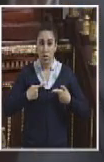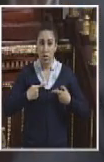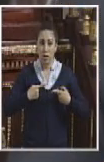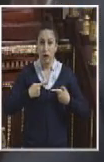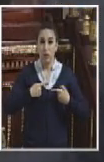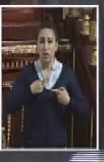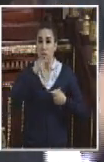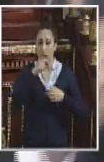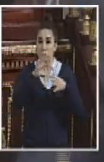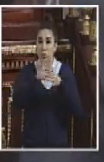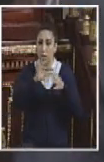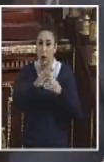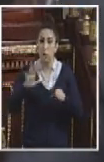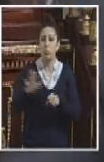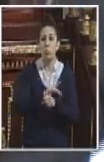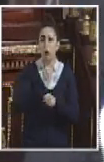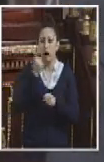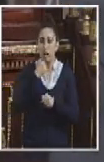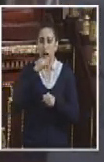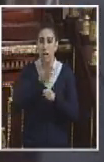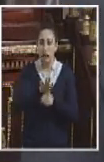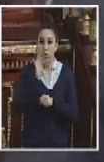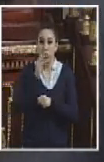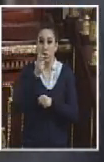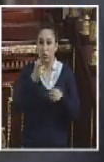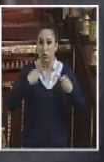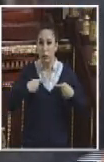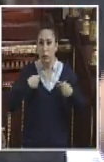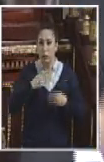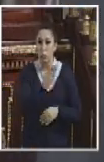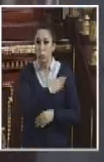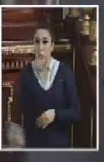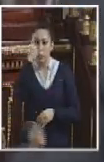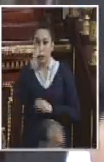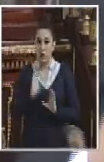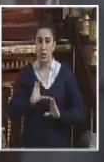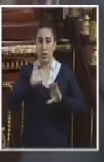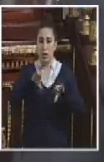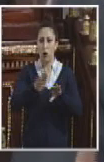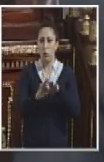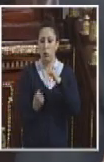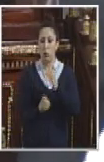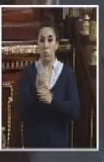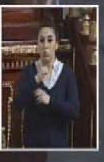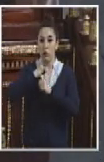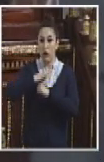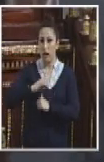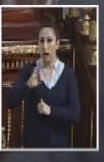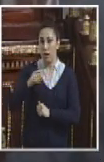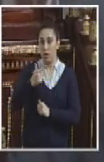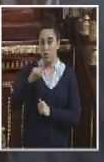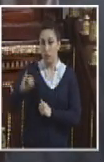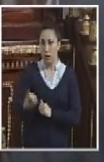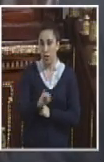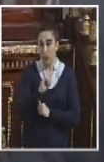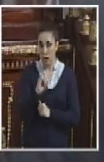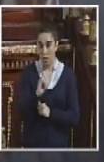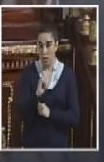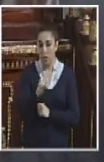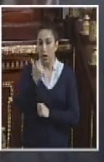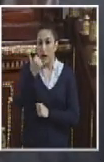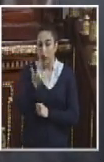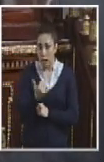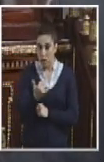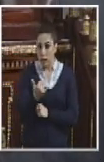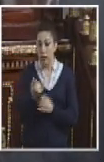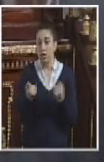las razones, los fundamentos de por qué es la persona idónea, los razonamientos objetivos y subjetivos por los cuales lo propone, y